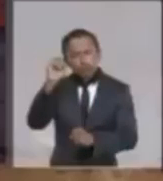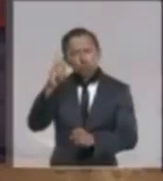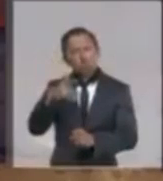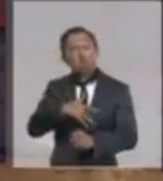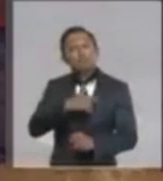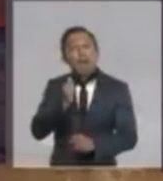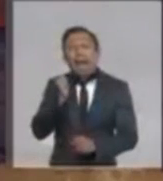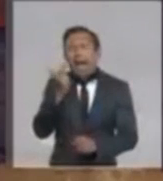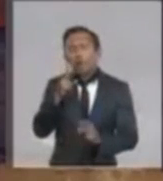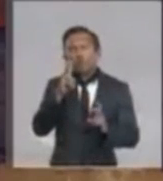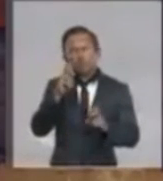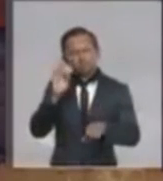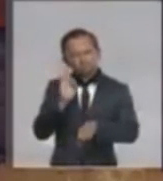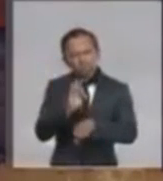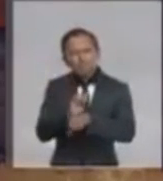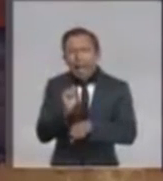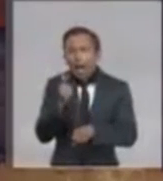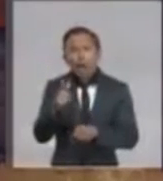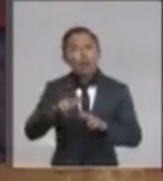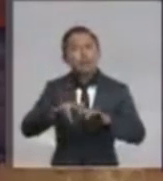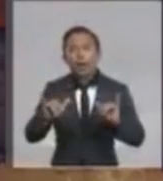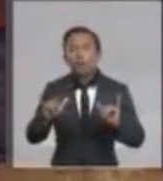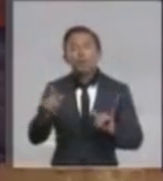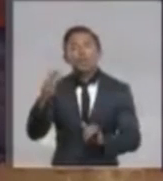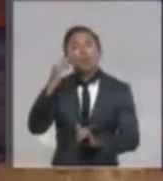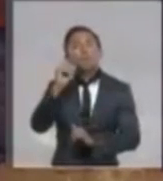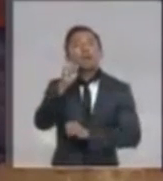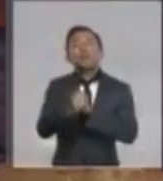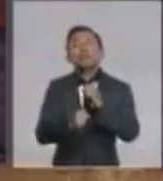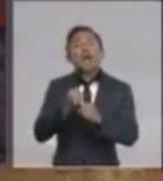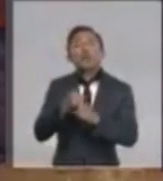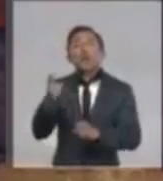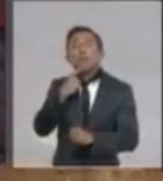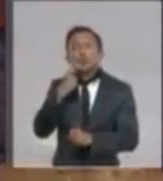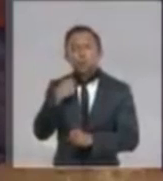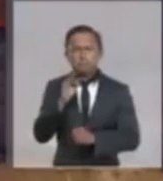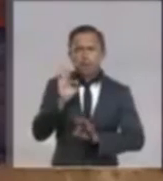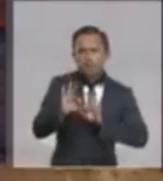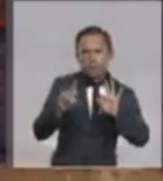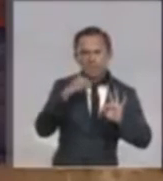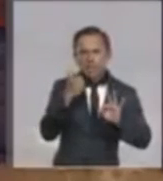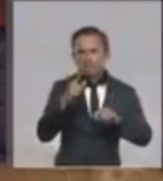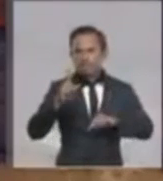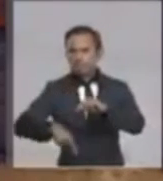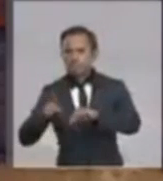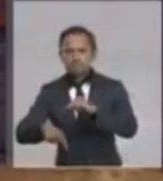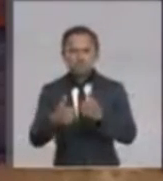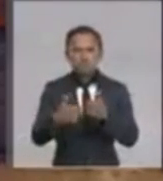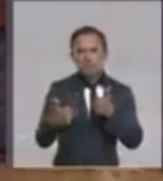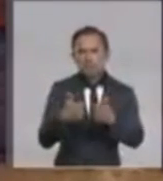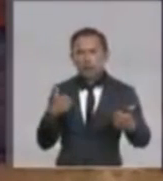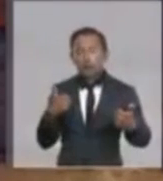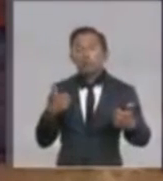causa. En los últimos 20 años, Andrés Manuel ha caminado para dividir. En los últimos 20 años, si Andrés Manuel se hubiera